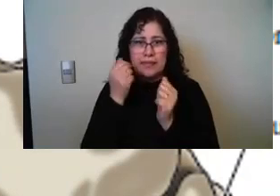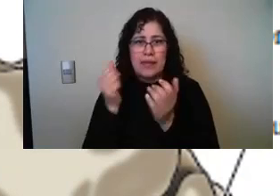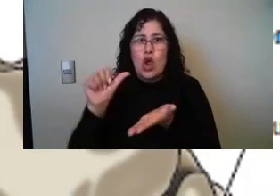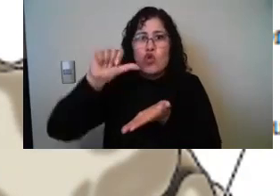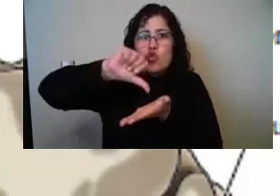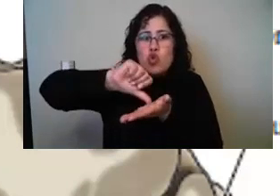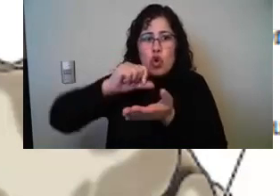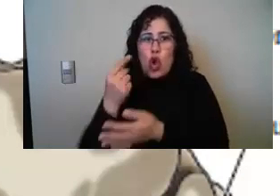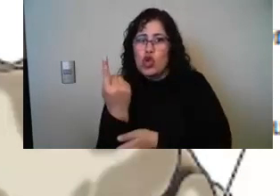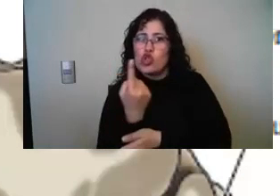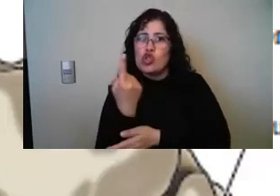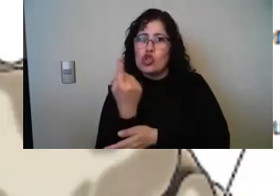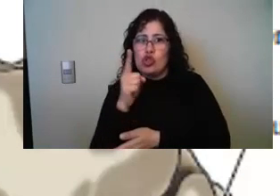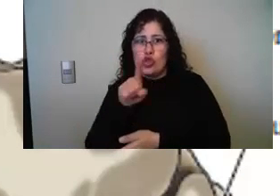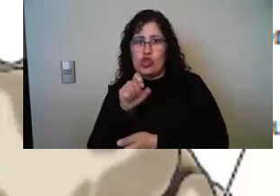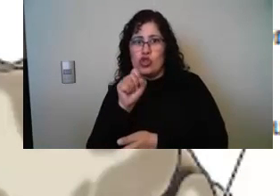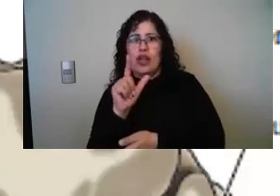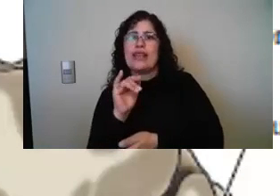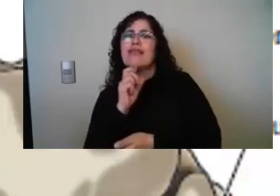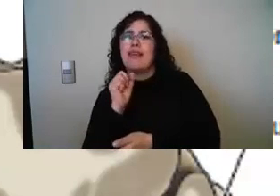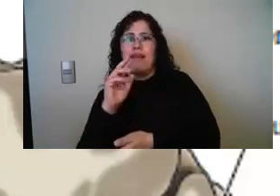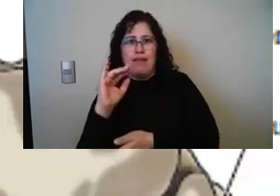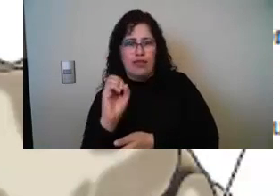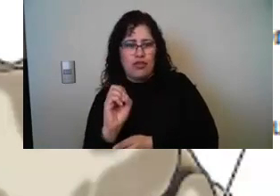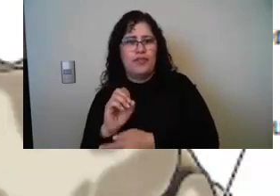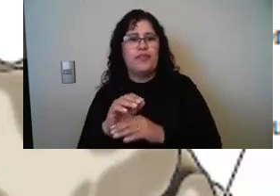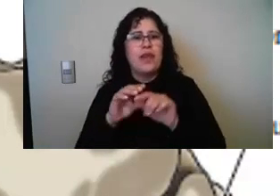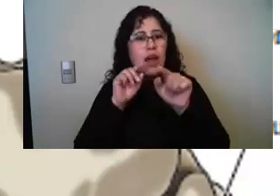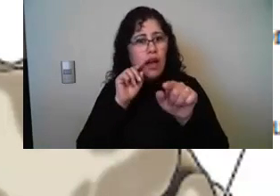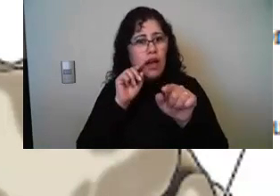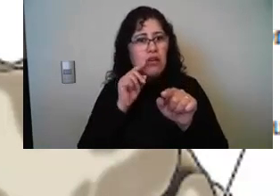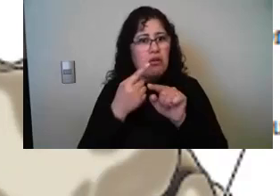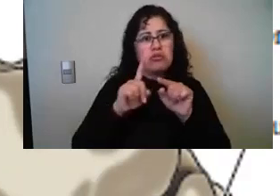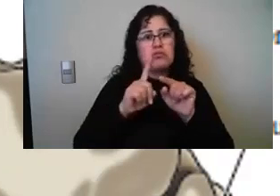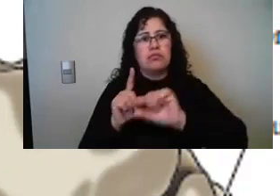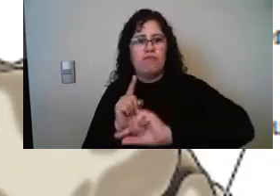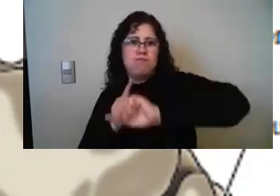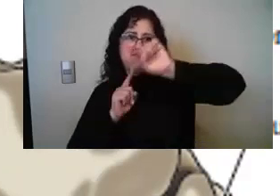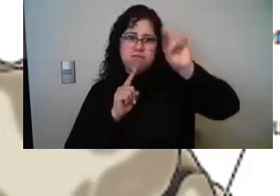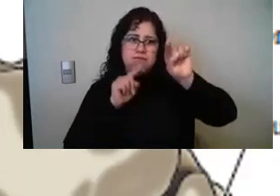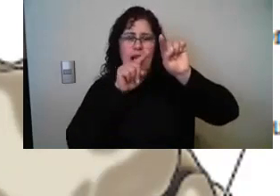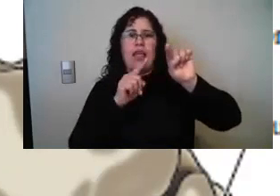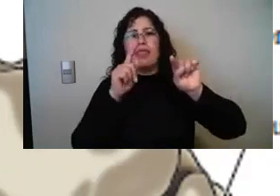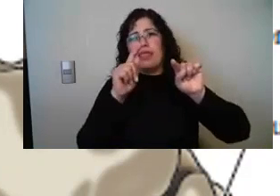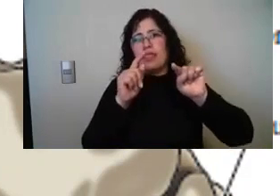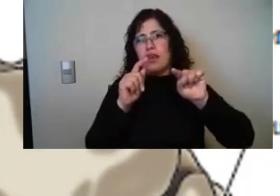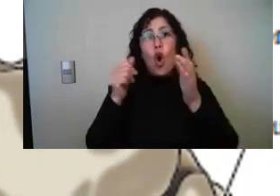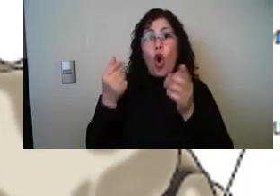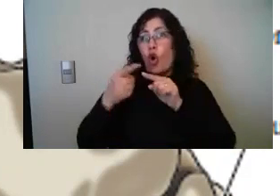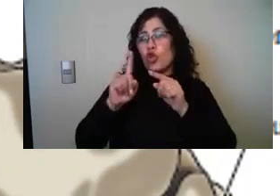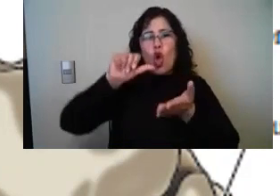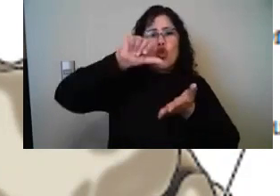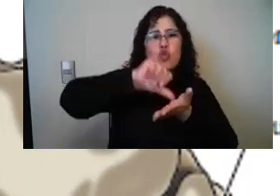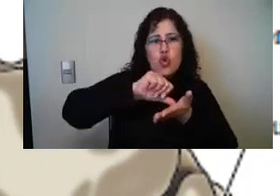solitario, y desde ahí en este caso, al núcleo talámico, el